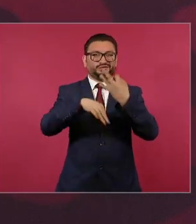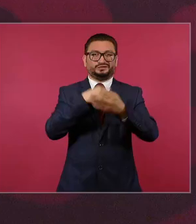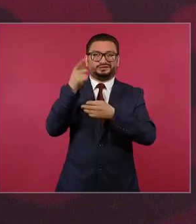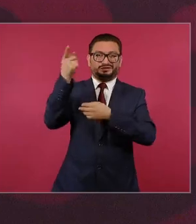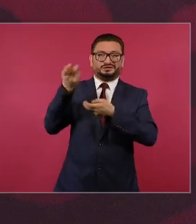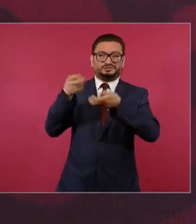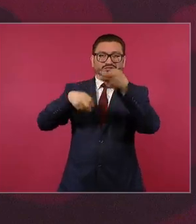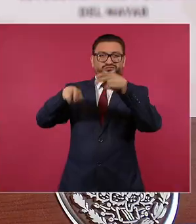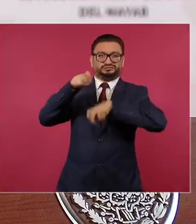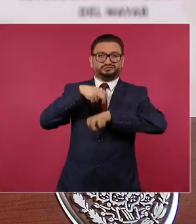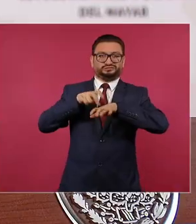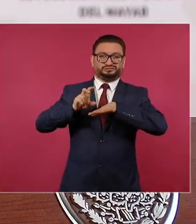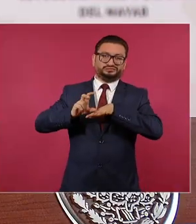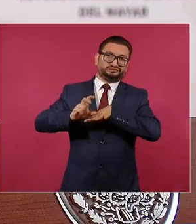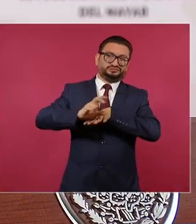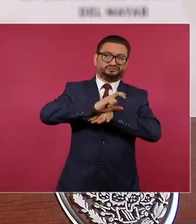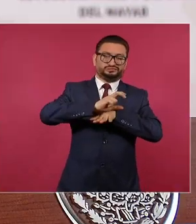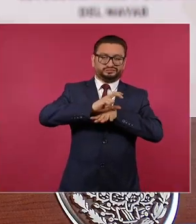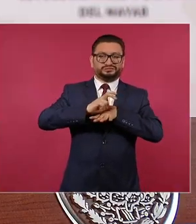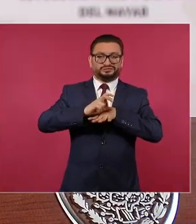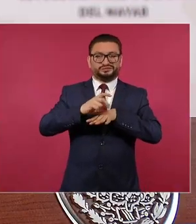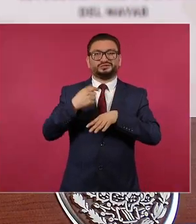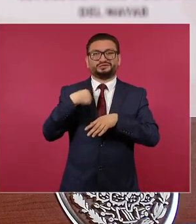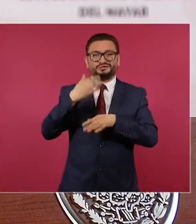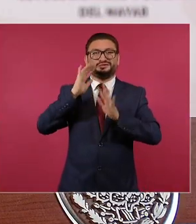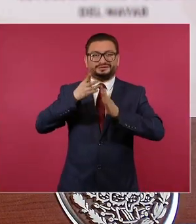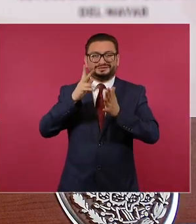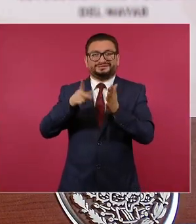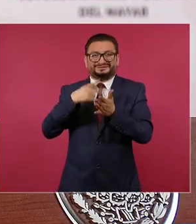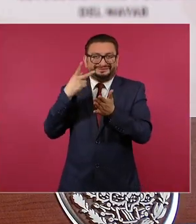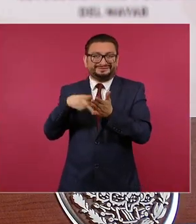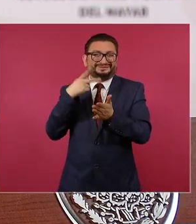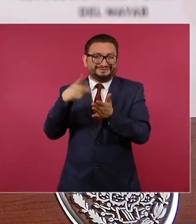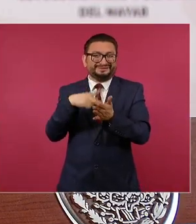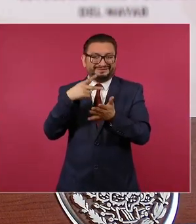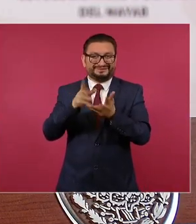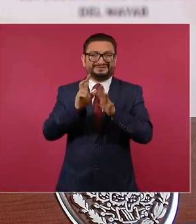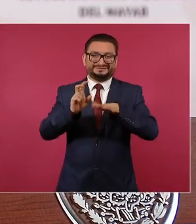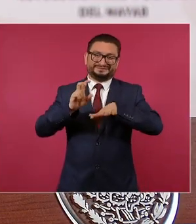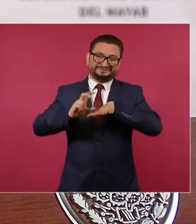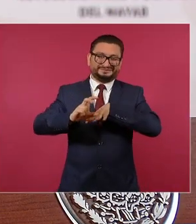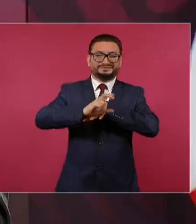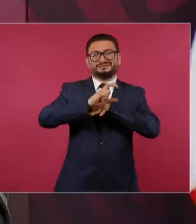subí, ya me estoy subiendo con mucha frecuencia al tren,